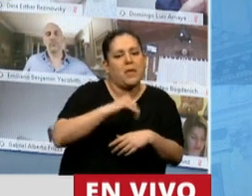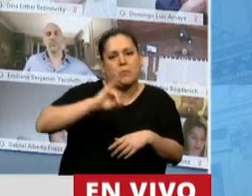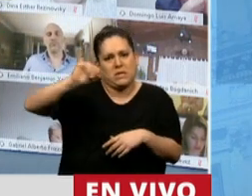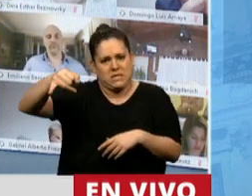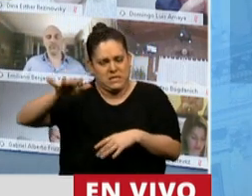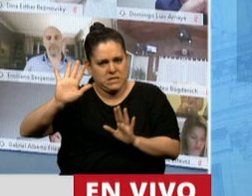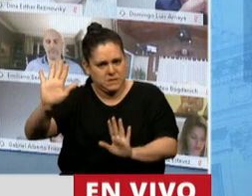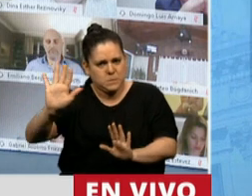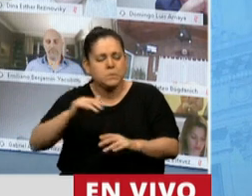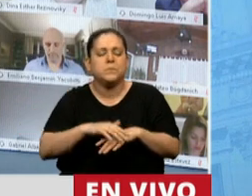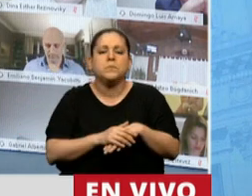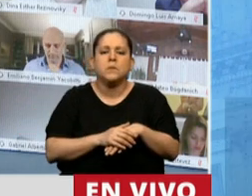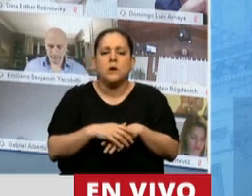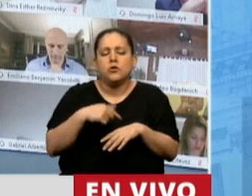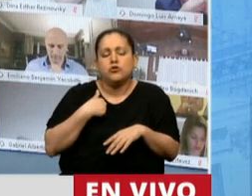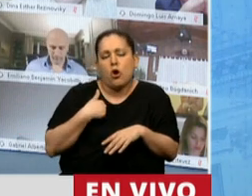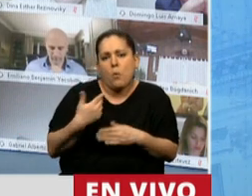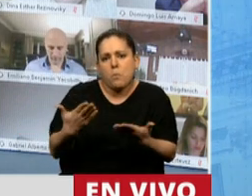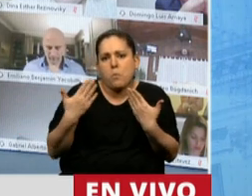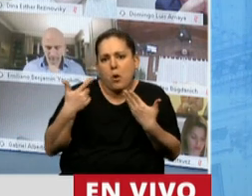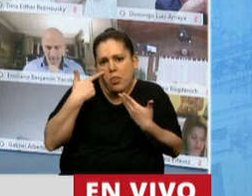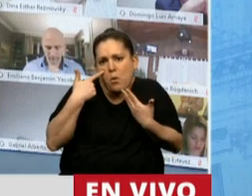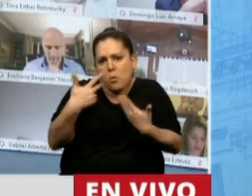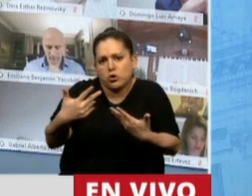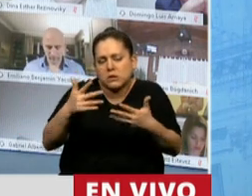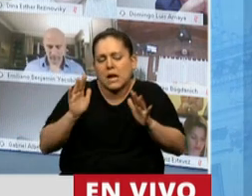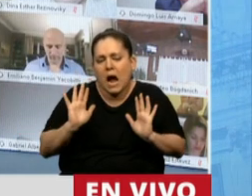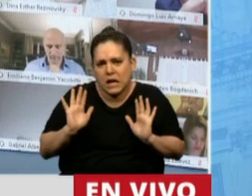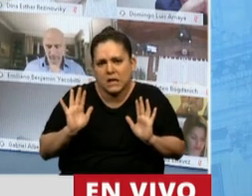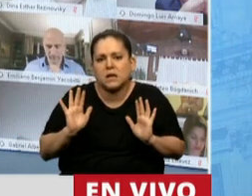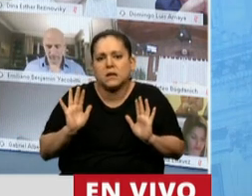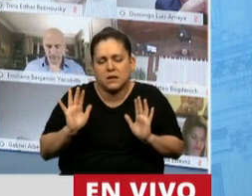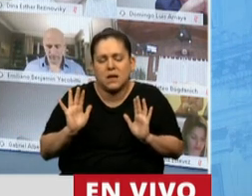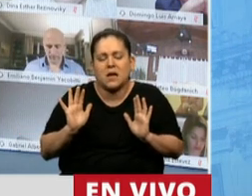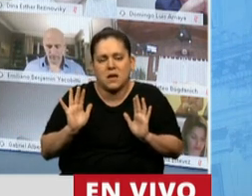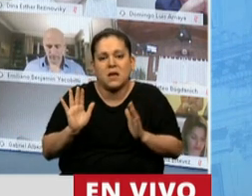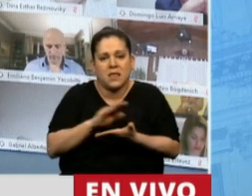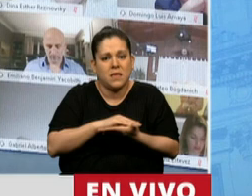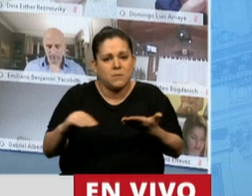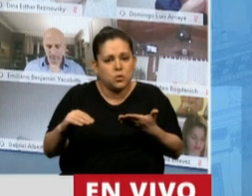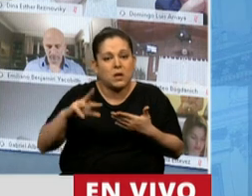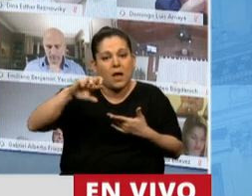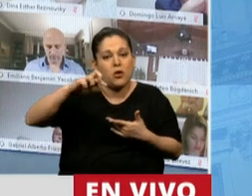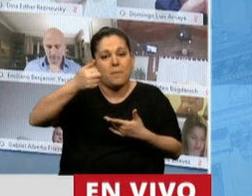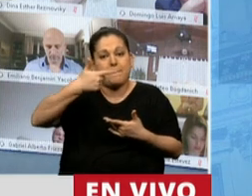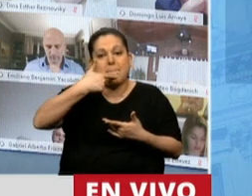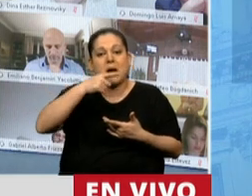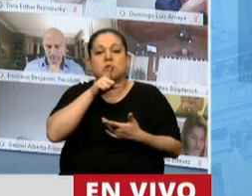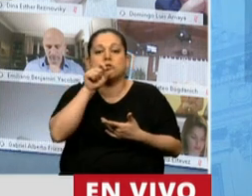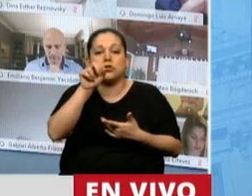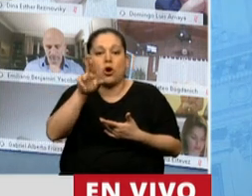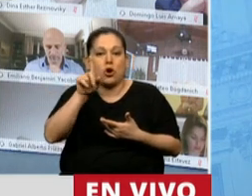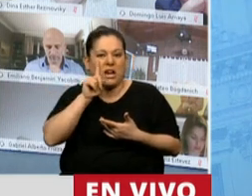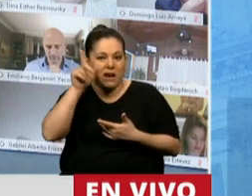geller Yo podría mostrarle presidente que el diputado pastori